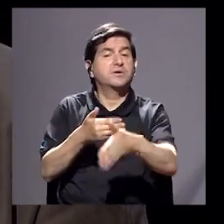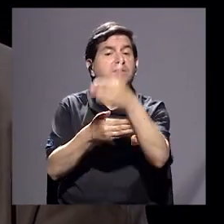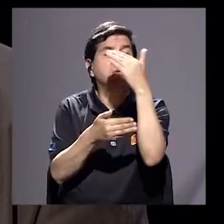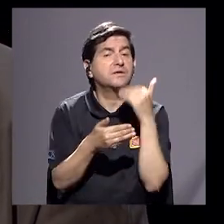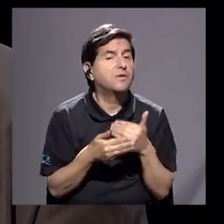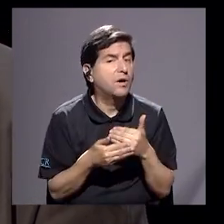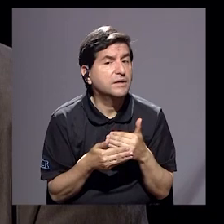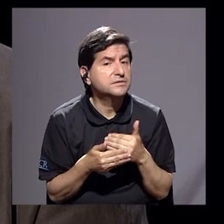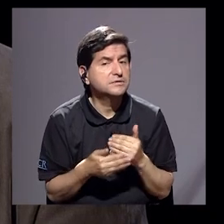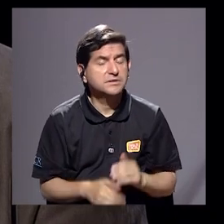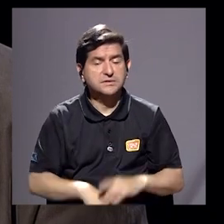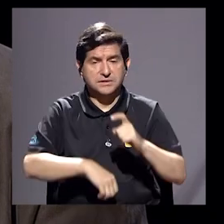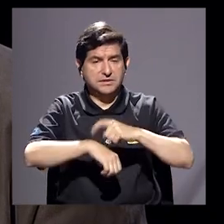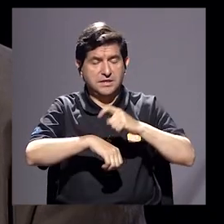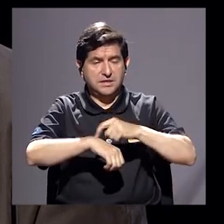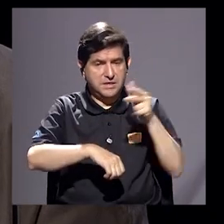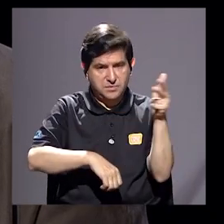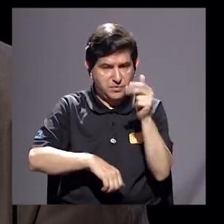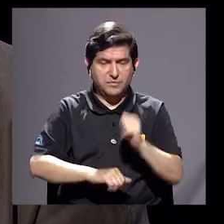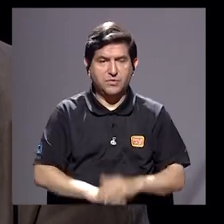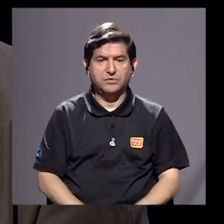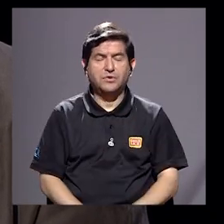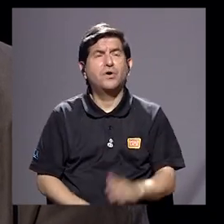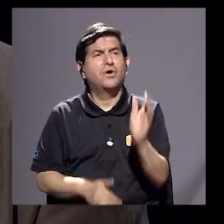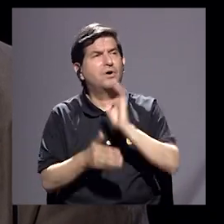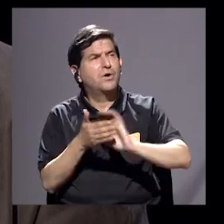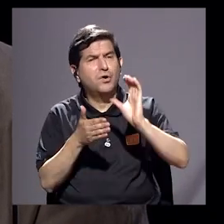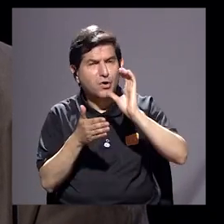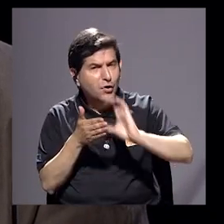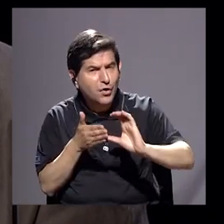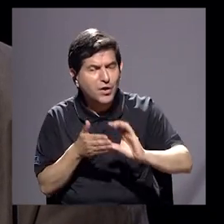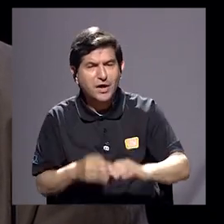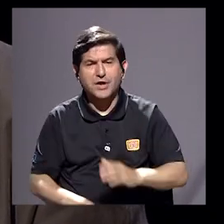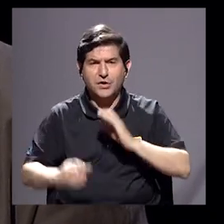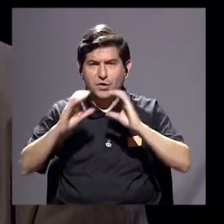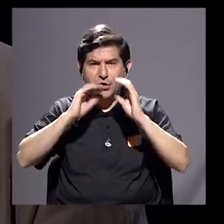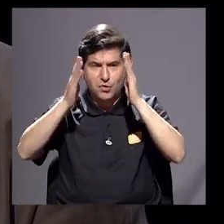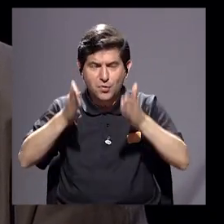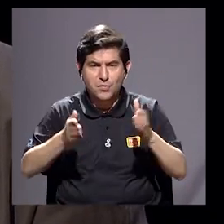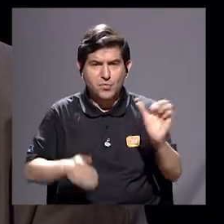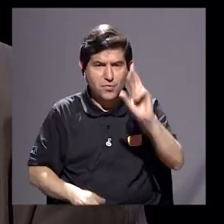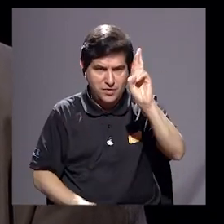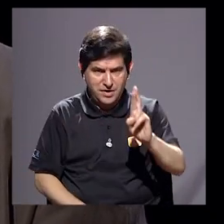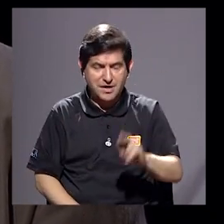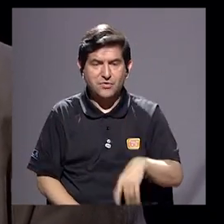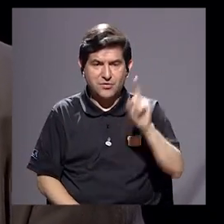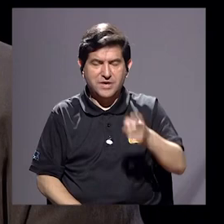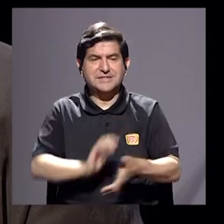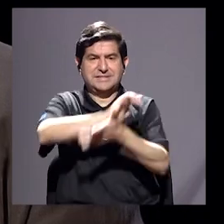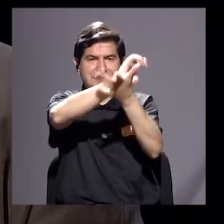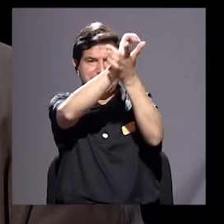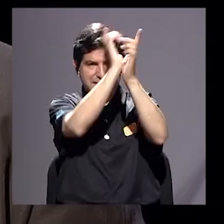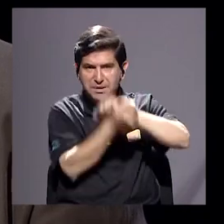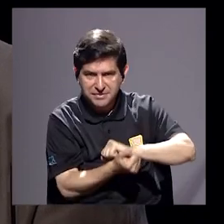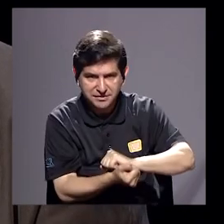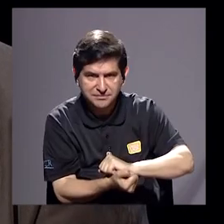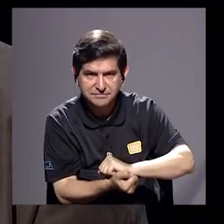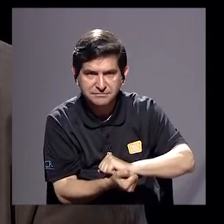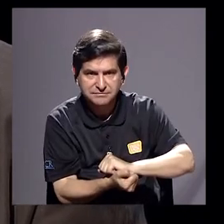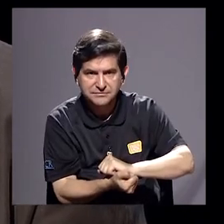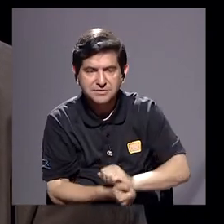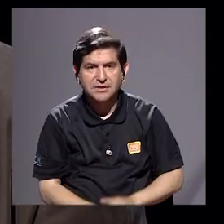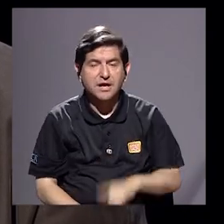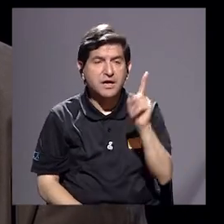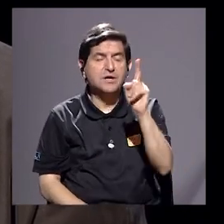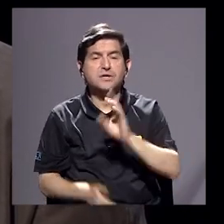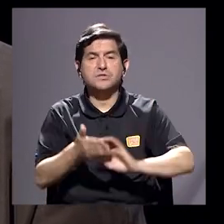fuera de fuera de cámaras que el colegio de comunicadores de costa rica debe transformarse debe